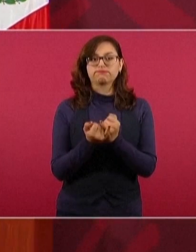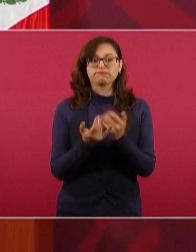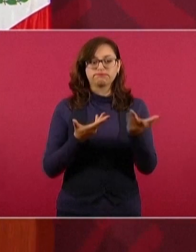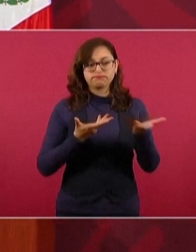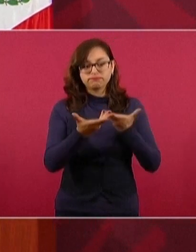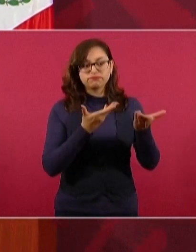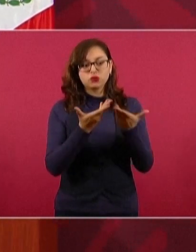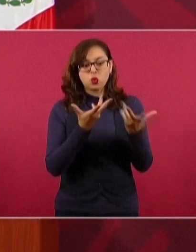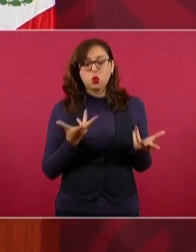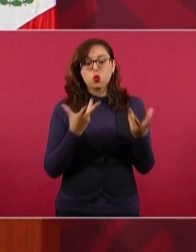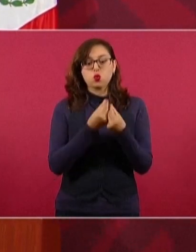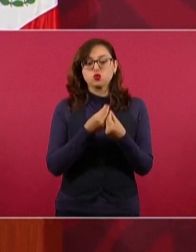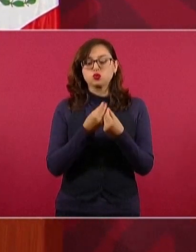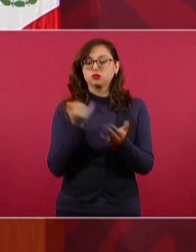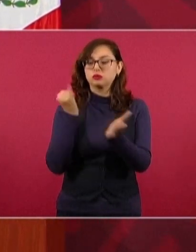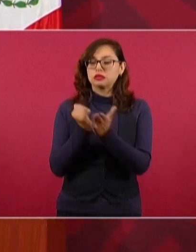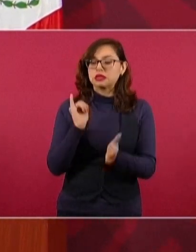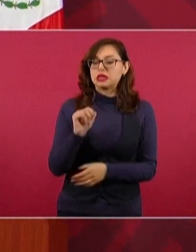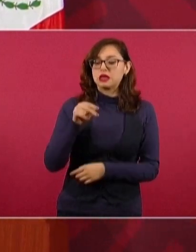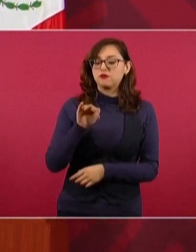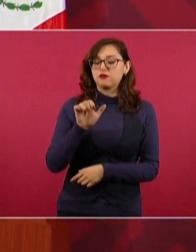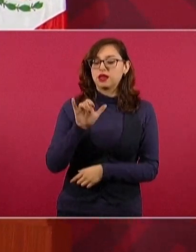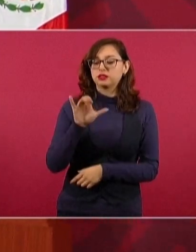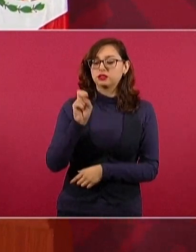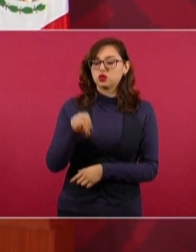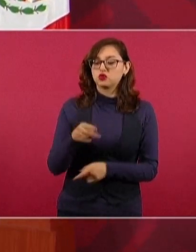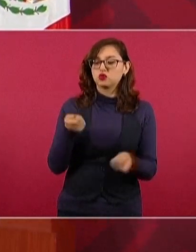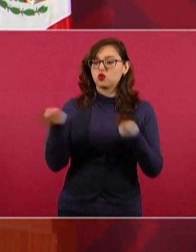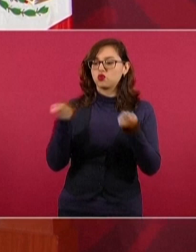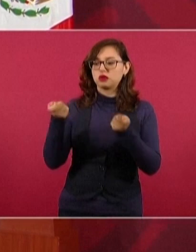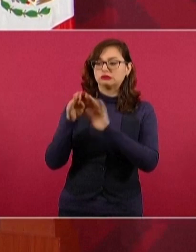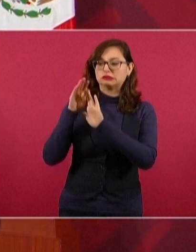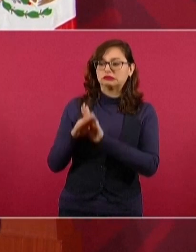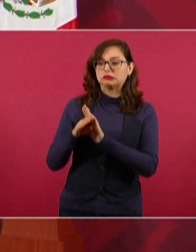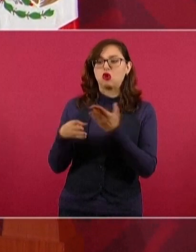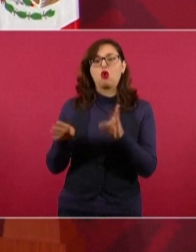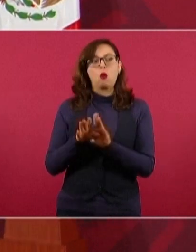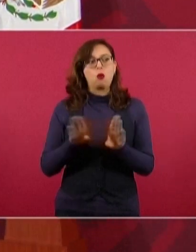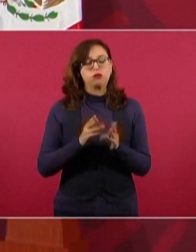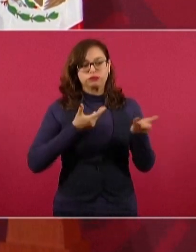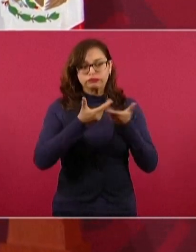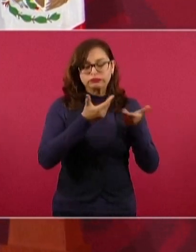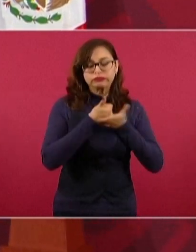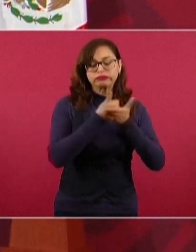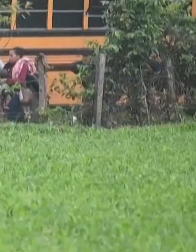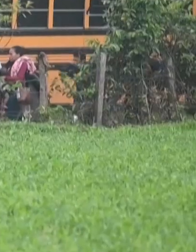el problema inflacionario como nos ayudamos mutuamente